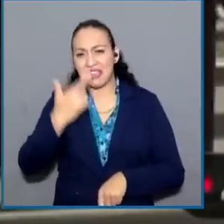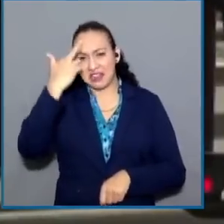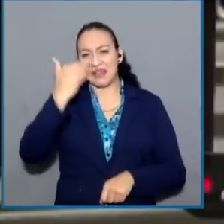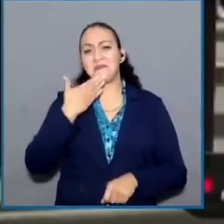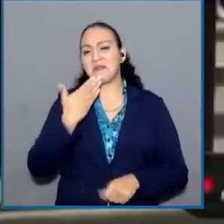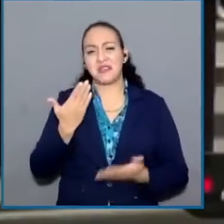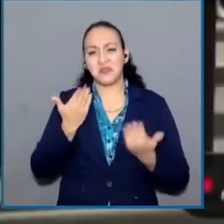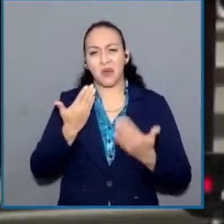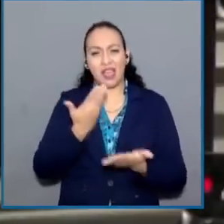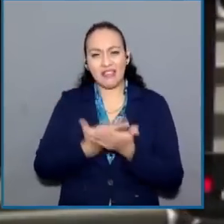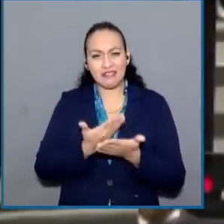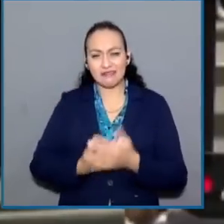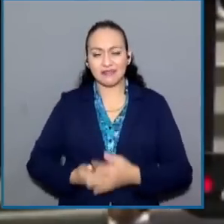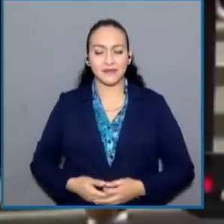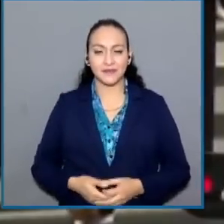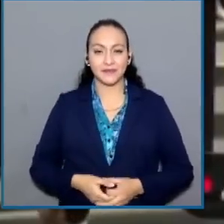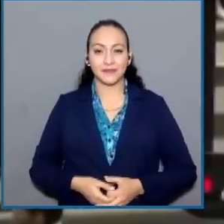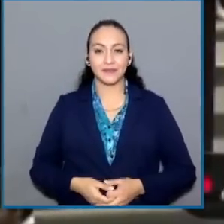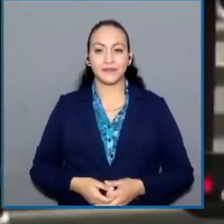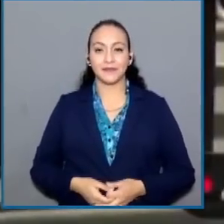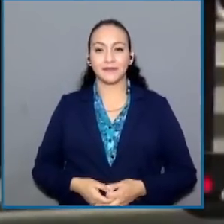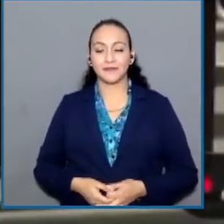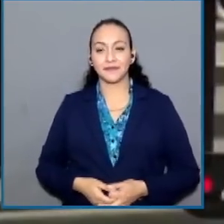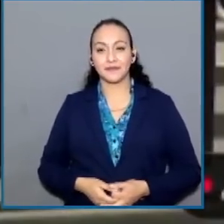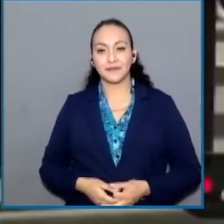avísame cuando esté completo.